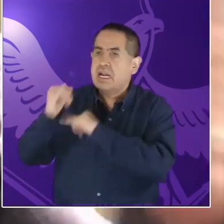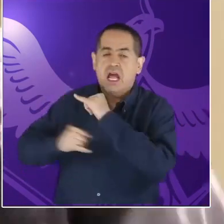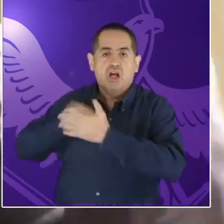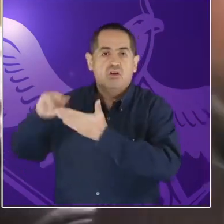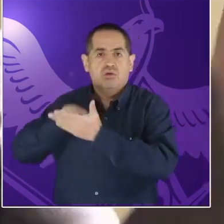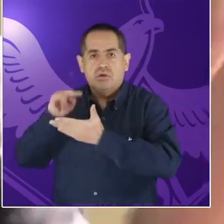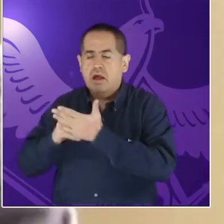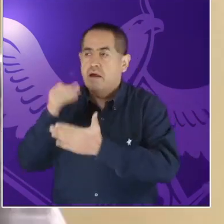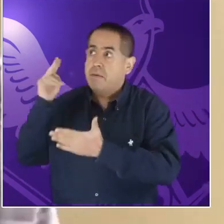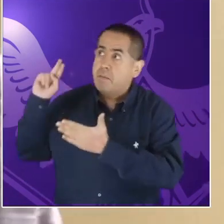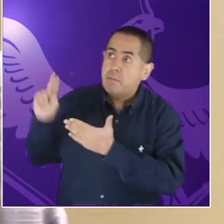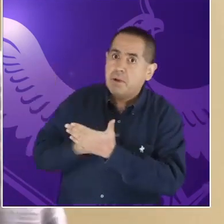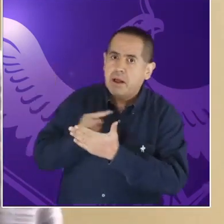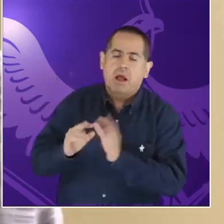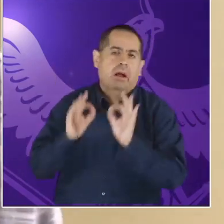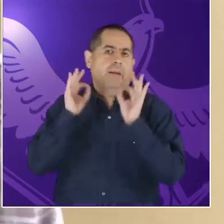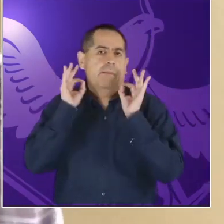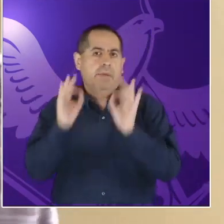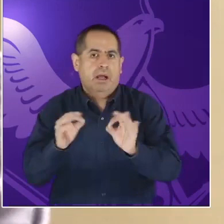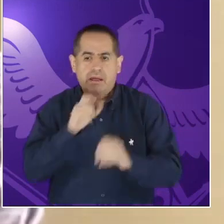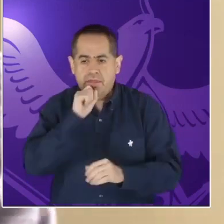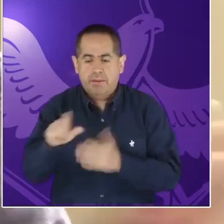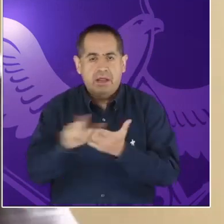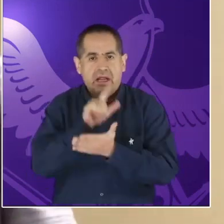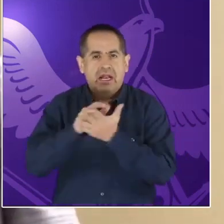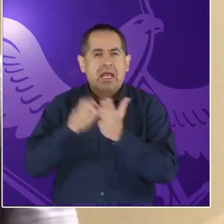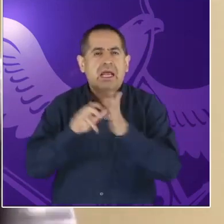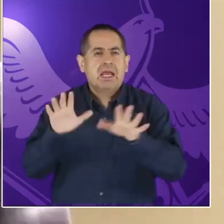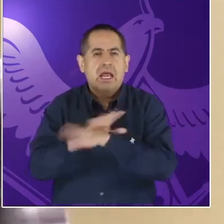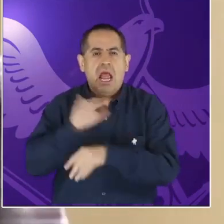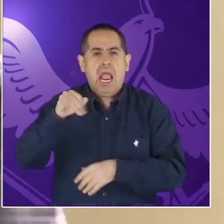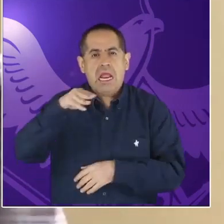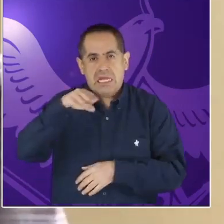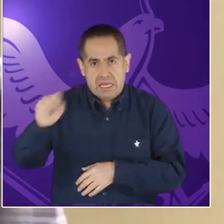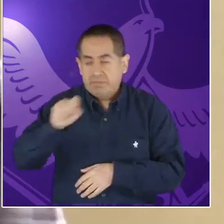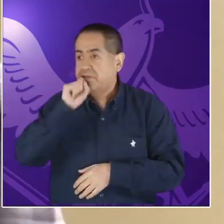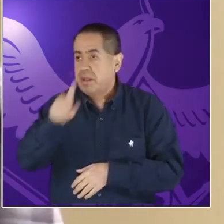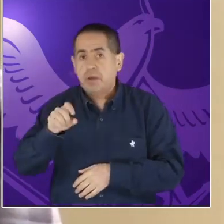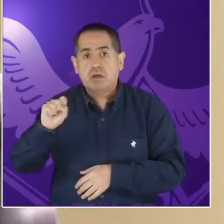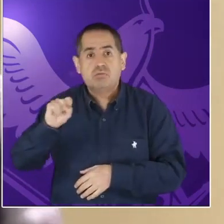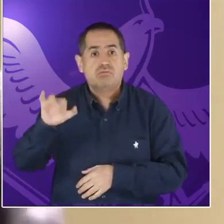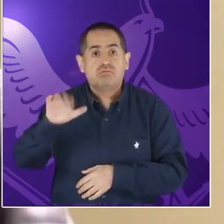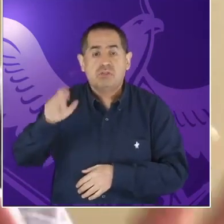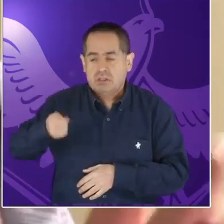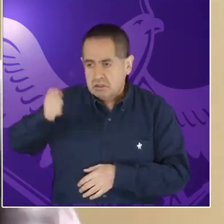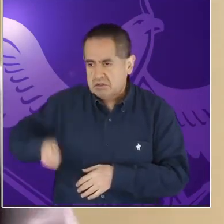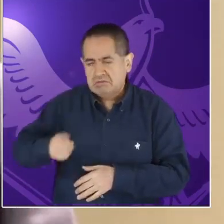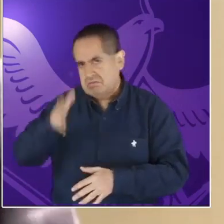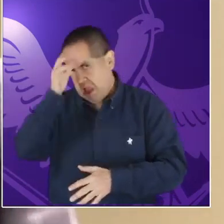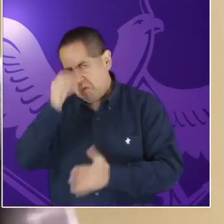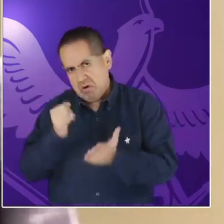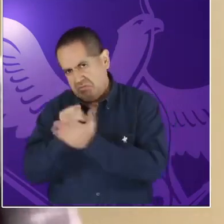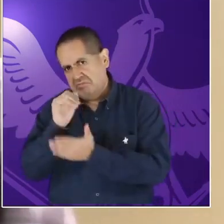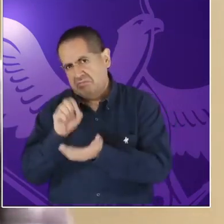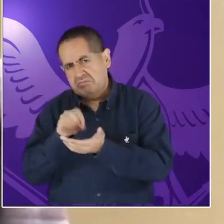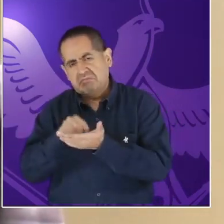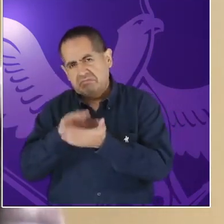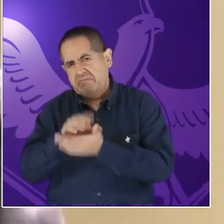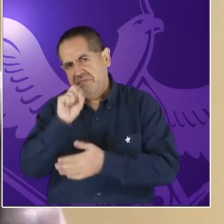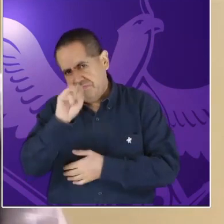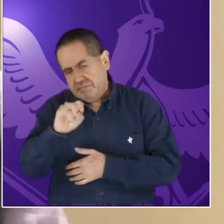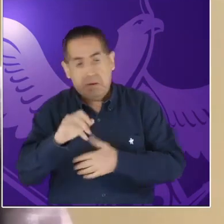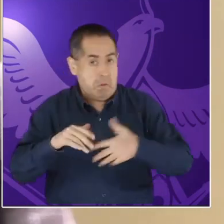del Tratado Internacional que tanto nos hacía falta, a partir de la reforma a la Ley de Seguro Social, pero que también la Corte ha acompañado, y